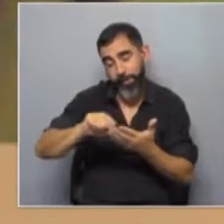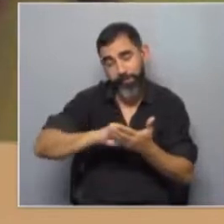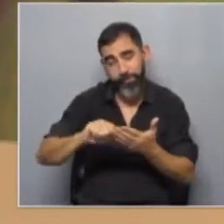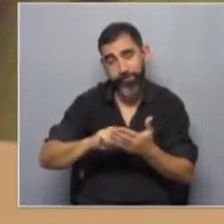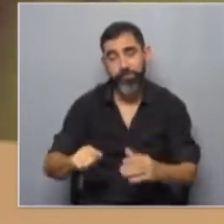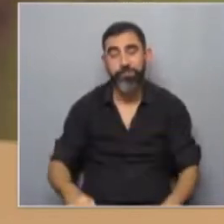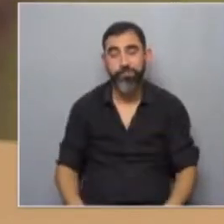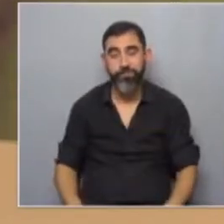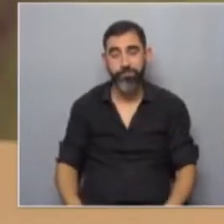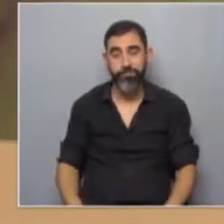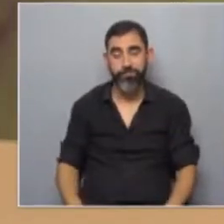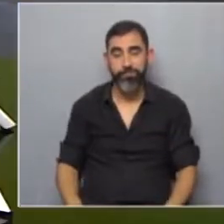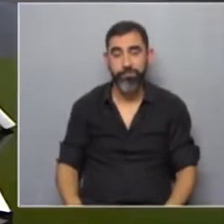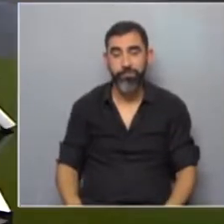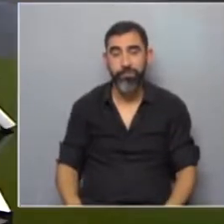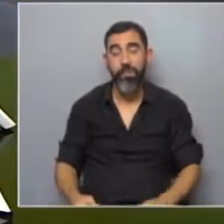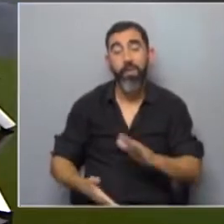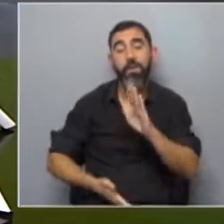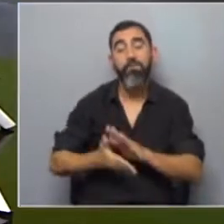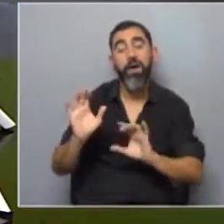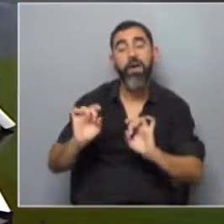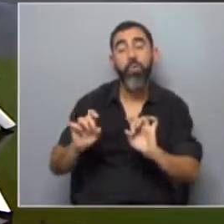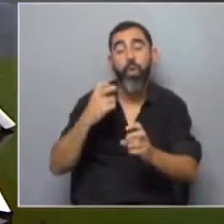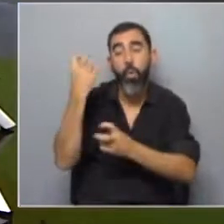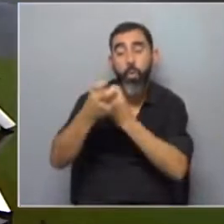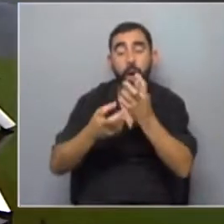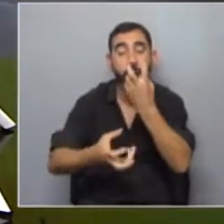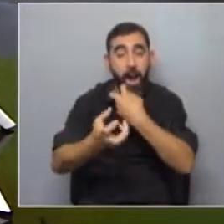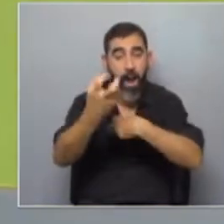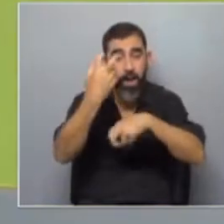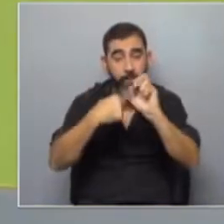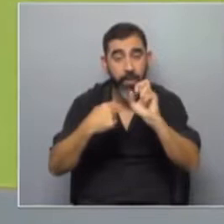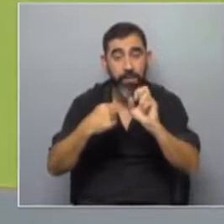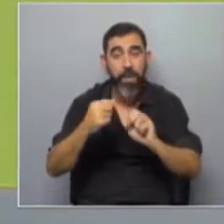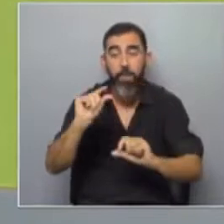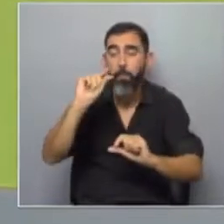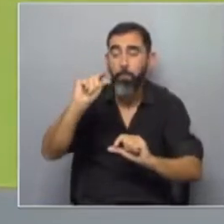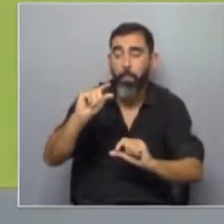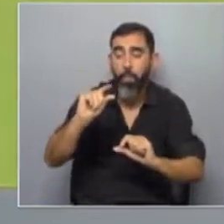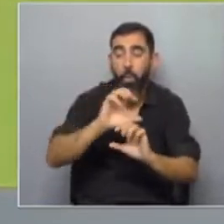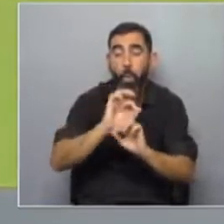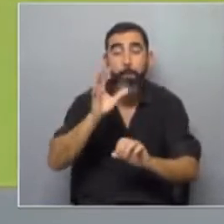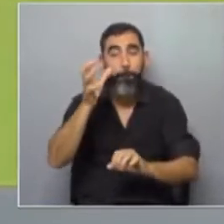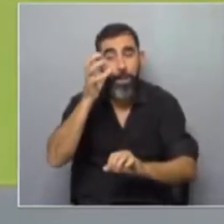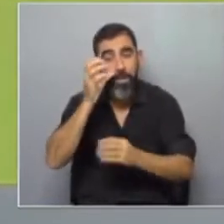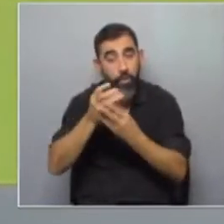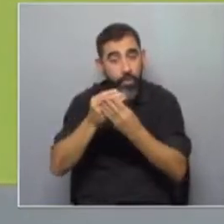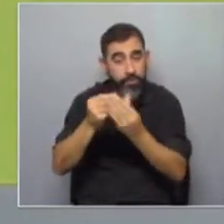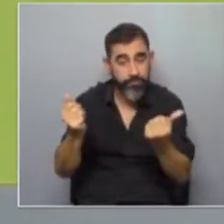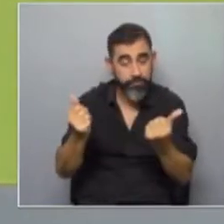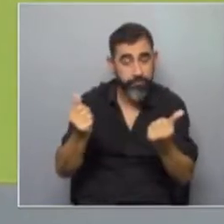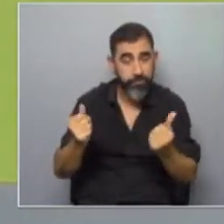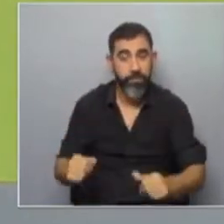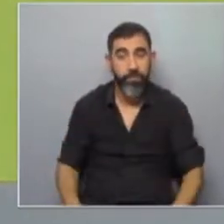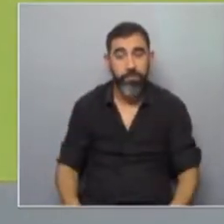que no es tampoco que lo veas siempre que vos querés. Más bien es que el animal se deja ver. Y la idea de todo esto era un poco,